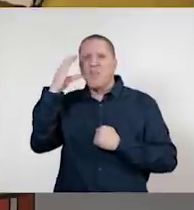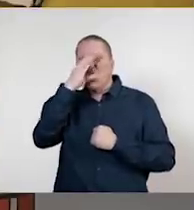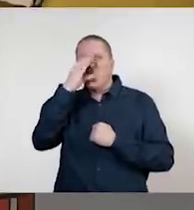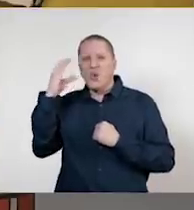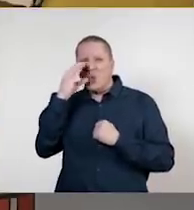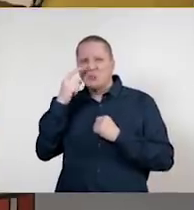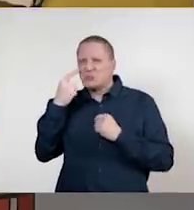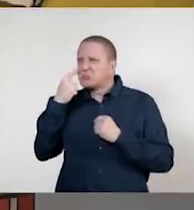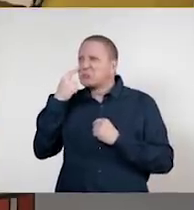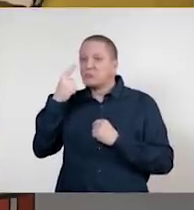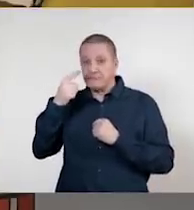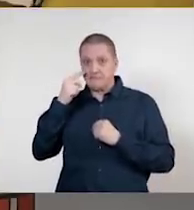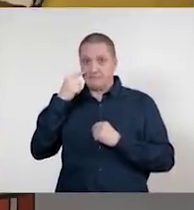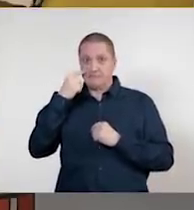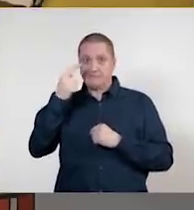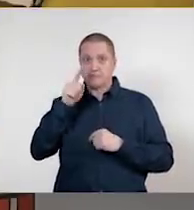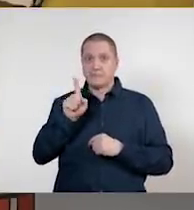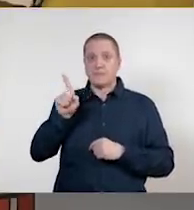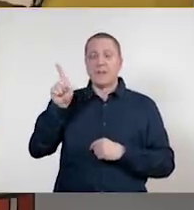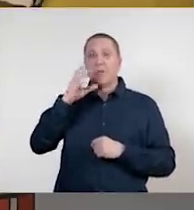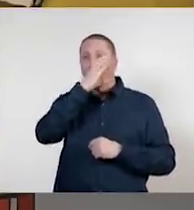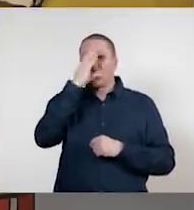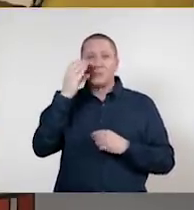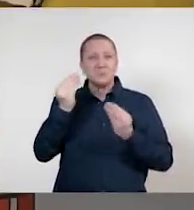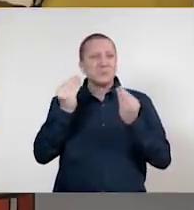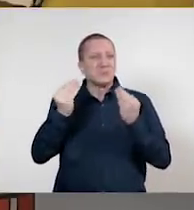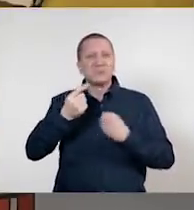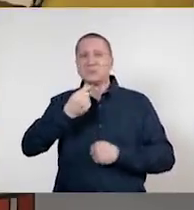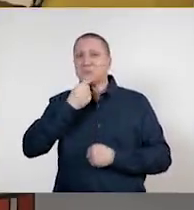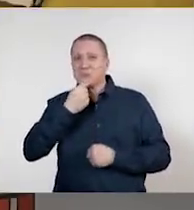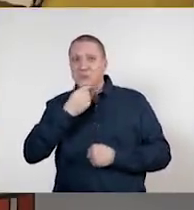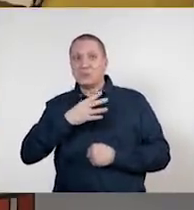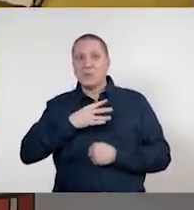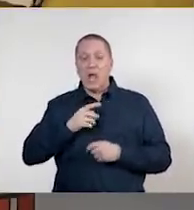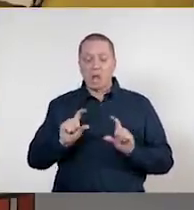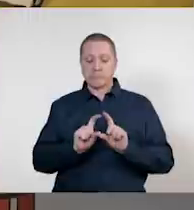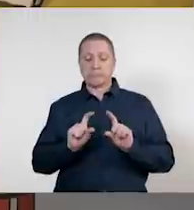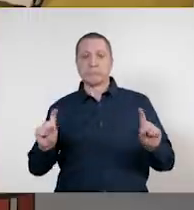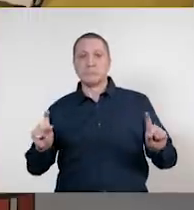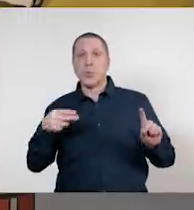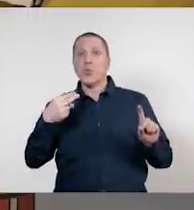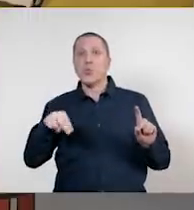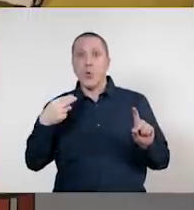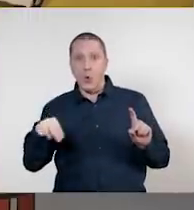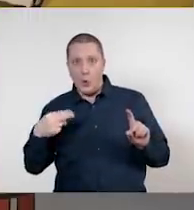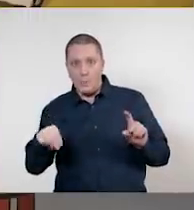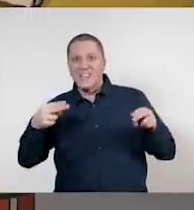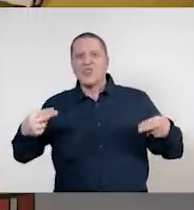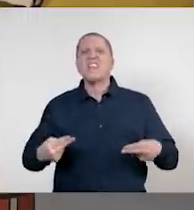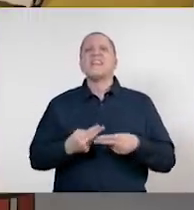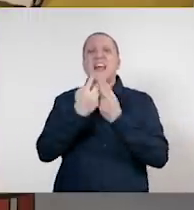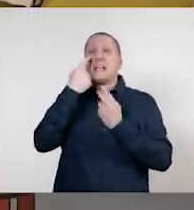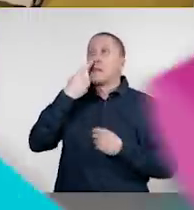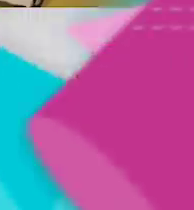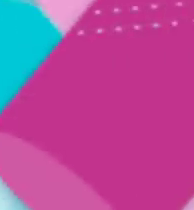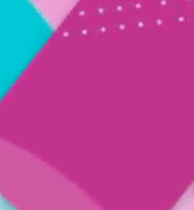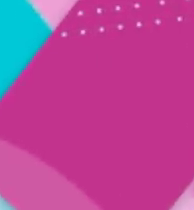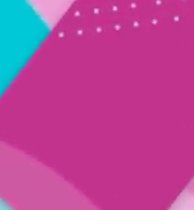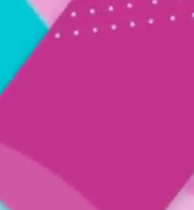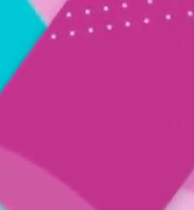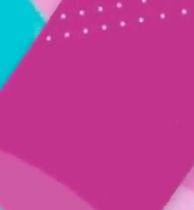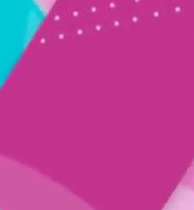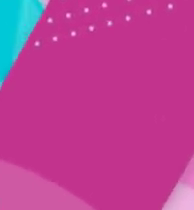niños? De hecho, vamos a ver estas fotografías donde muchos niños aparecen con sus nombres y aparecen dónde